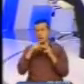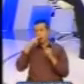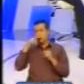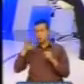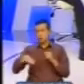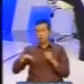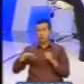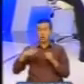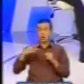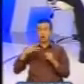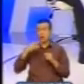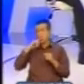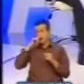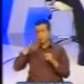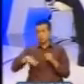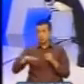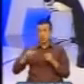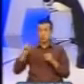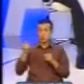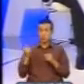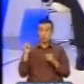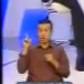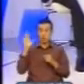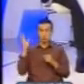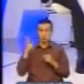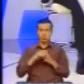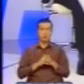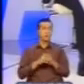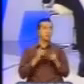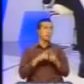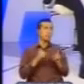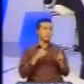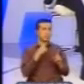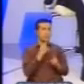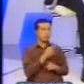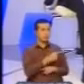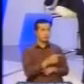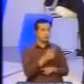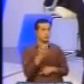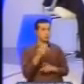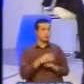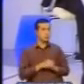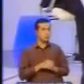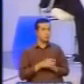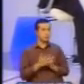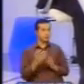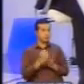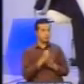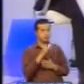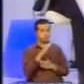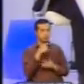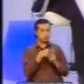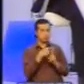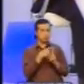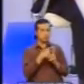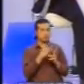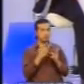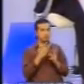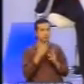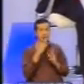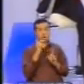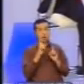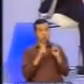viejo modelo de neoliberal y de la partidocracia. Sin embargo, lo que me dice Doris Olguín, y rescato su optimismo, hay